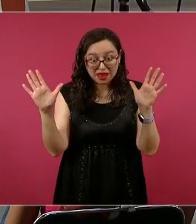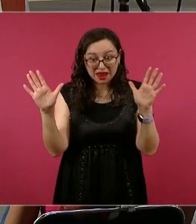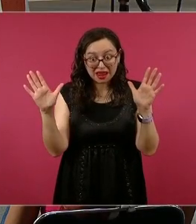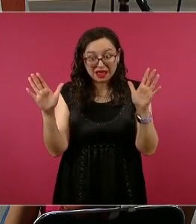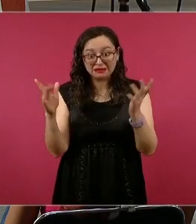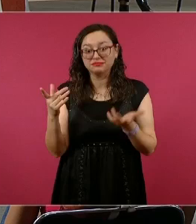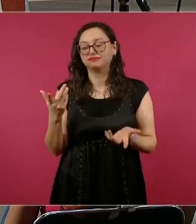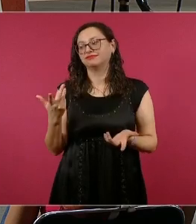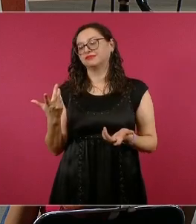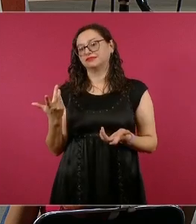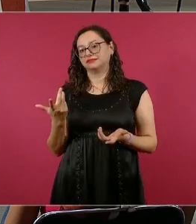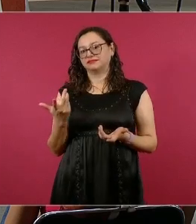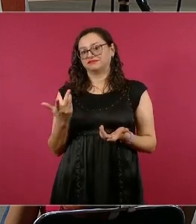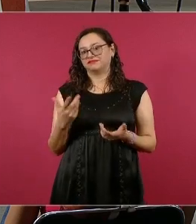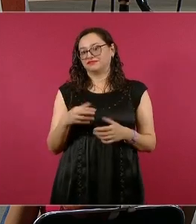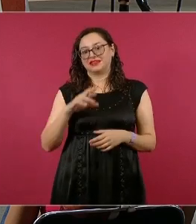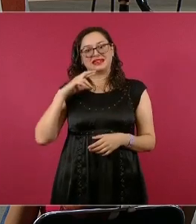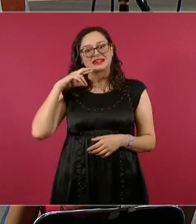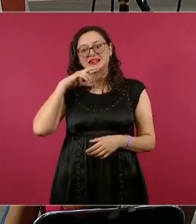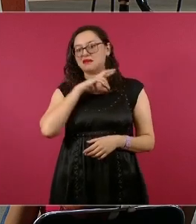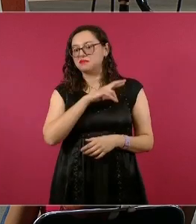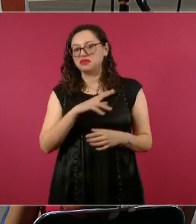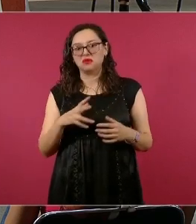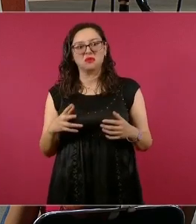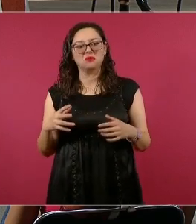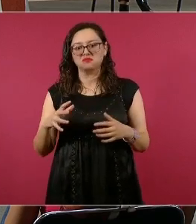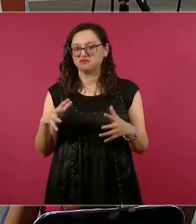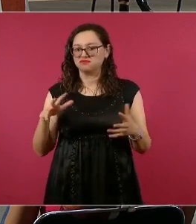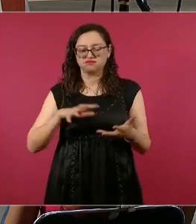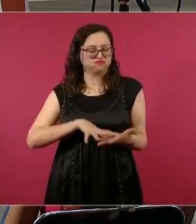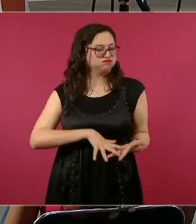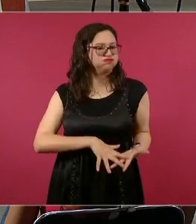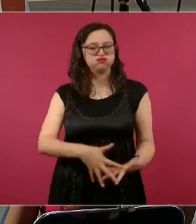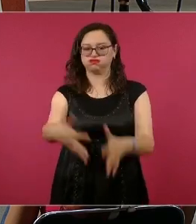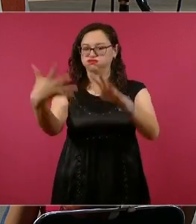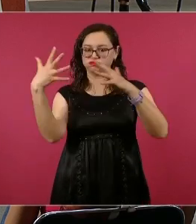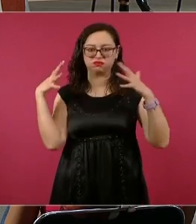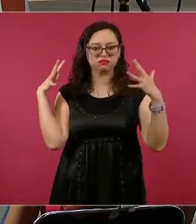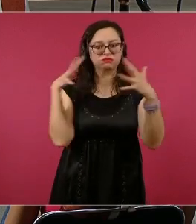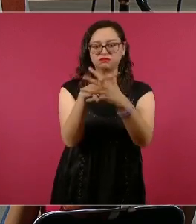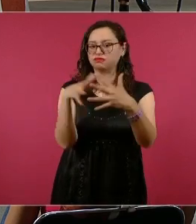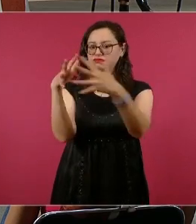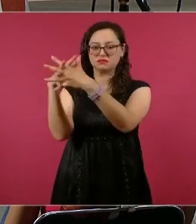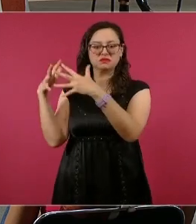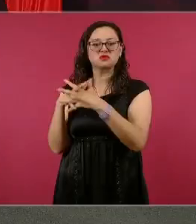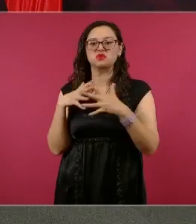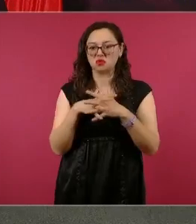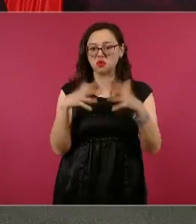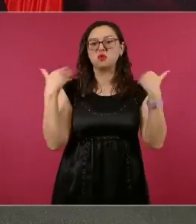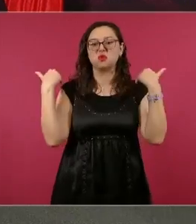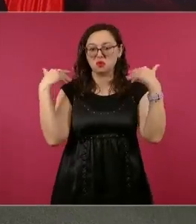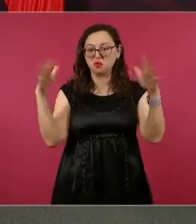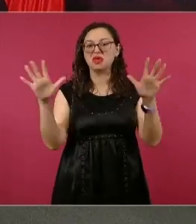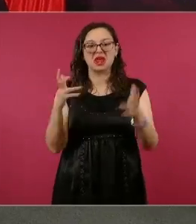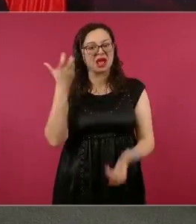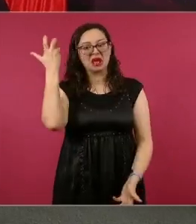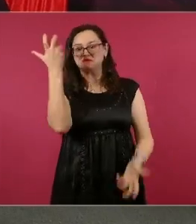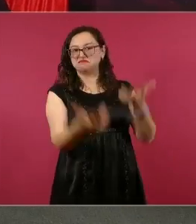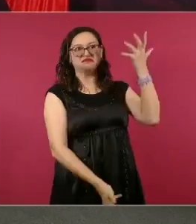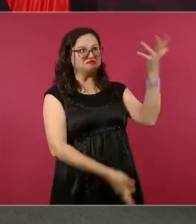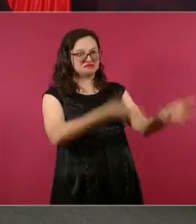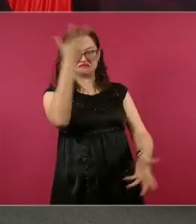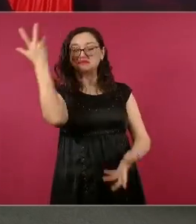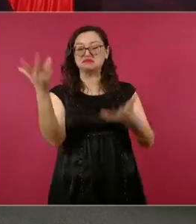provocadores, se nos iba de las manos el movimiento. Se tomaba el palacio y lo